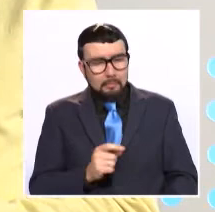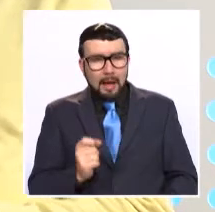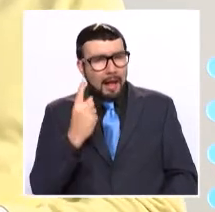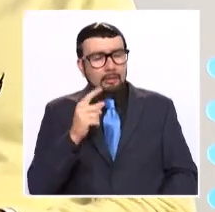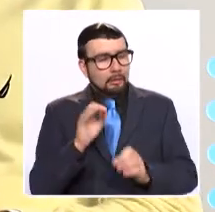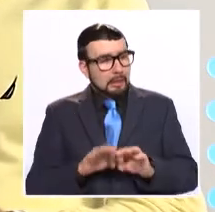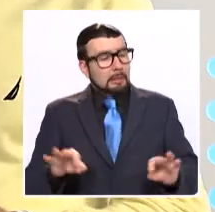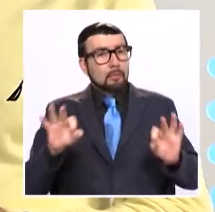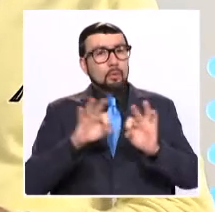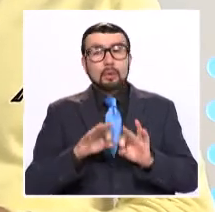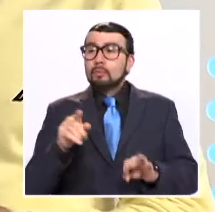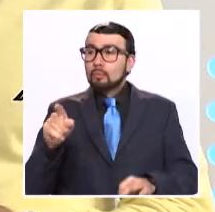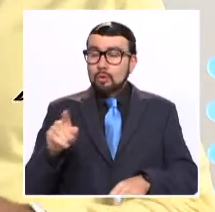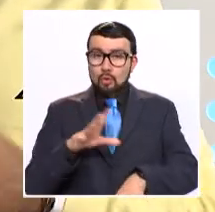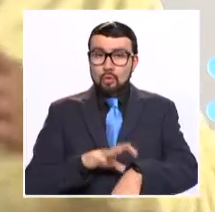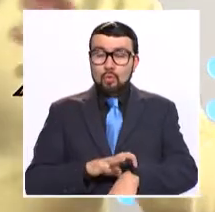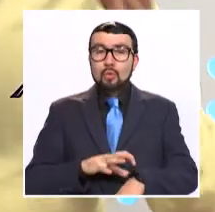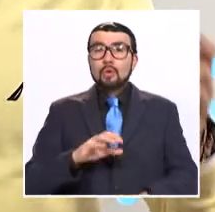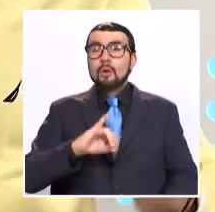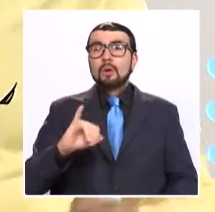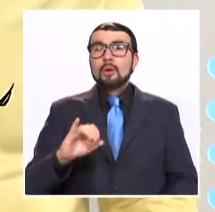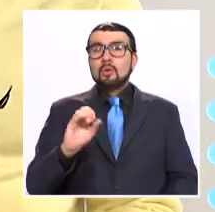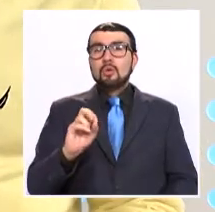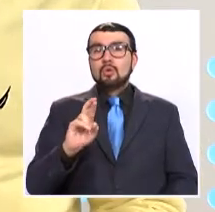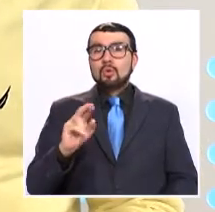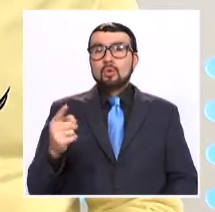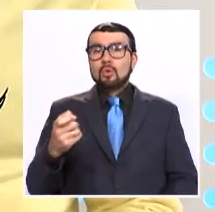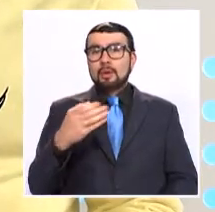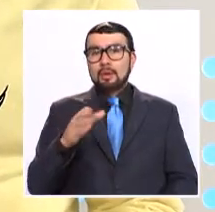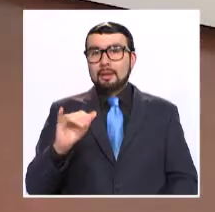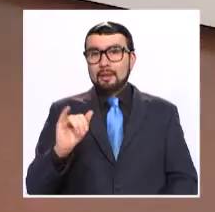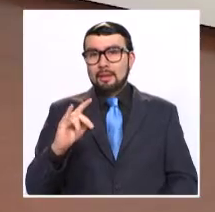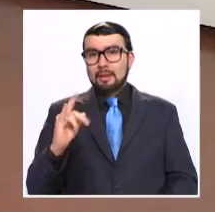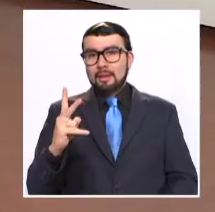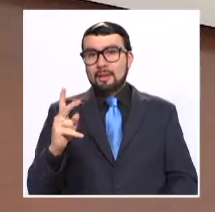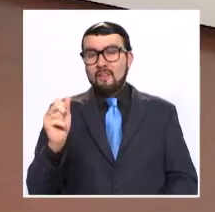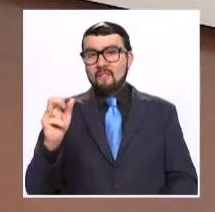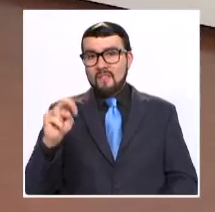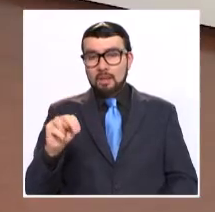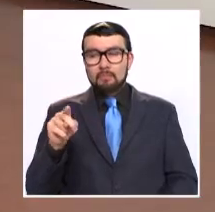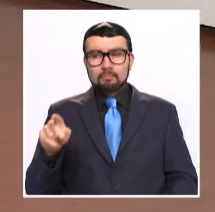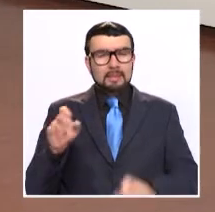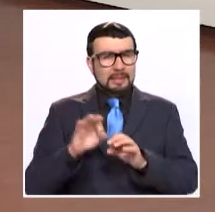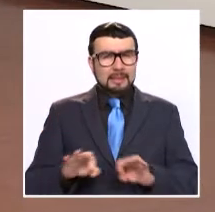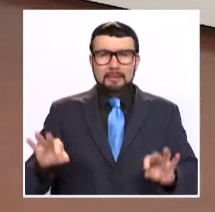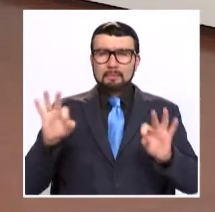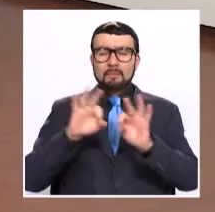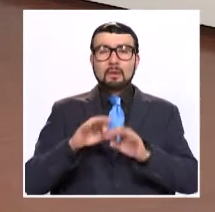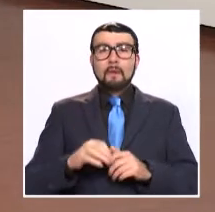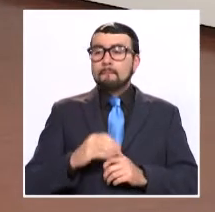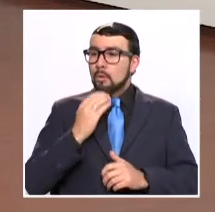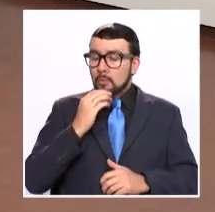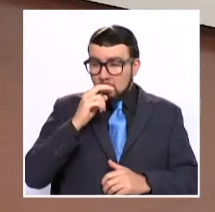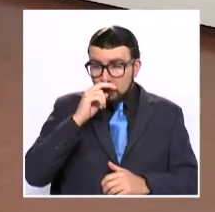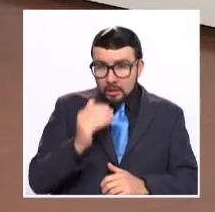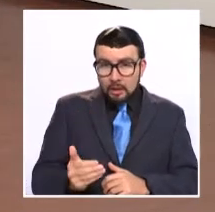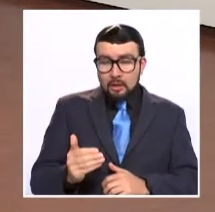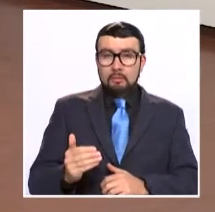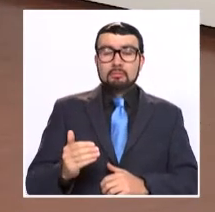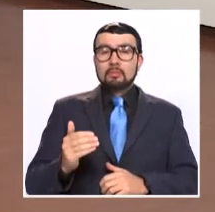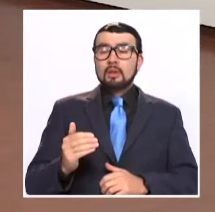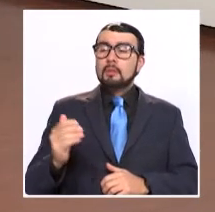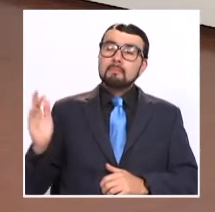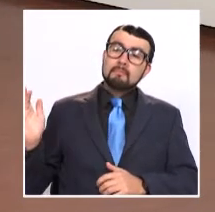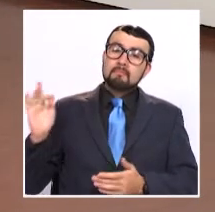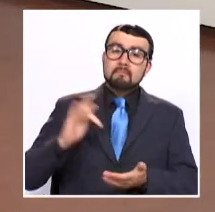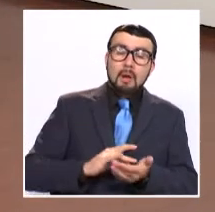importante, doctor Jorge Iván, siendo todo este tema de tanta importancia, es que el niño llega y le pegó el otro niño la